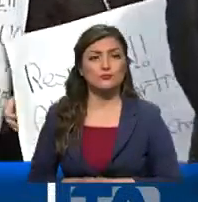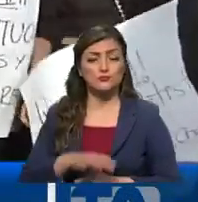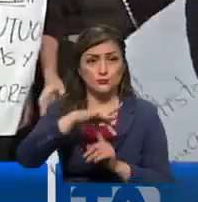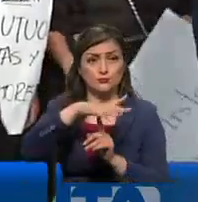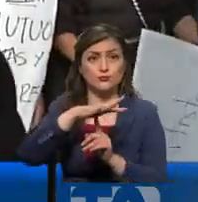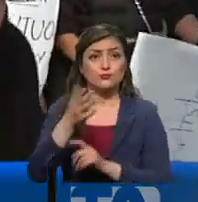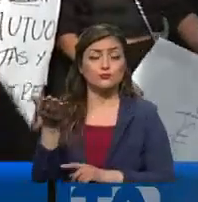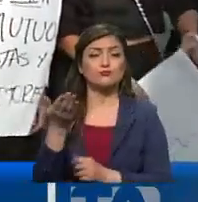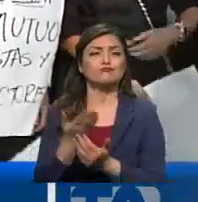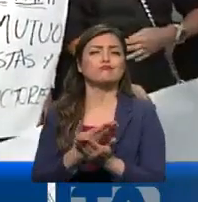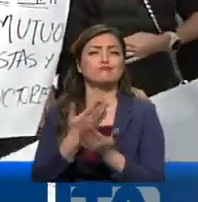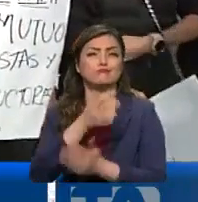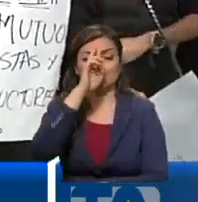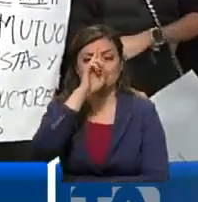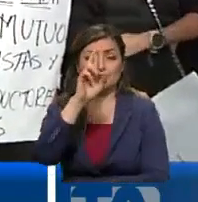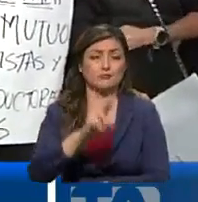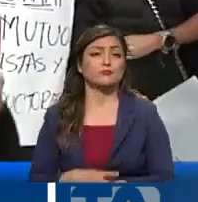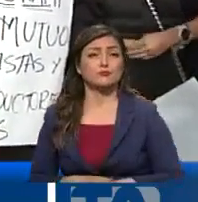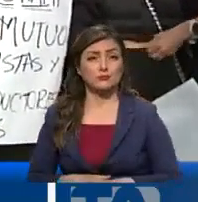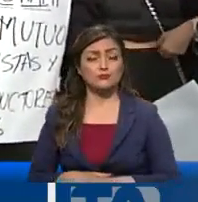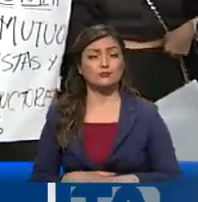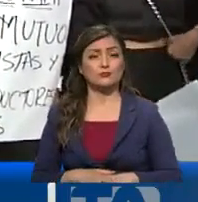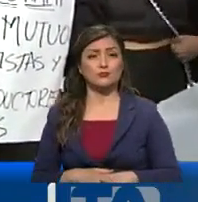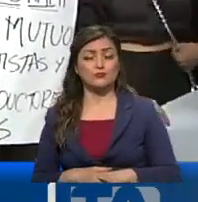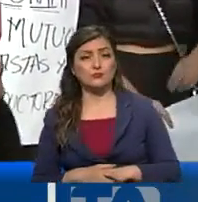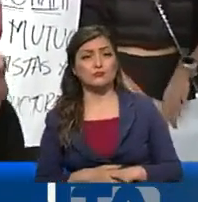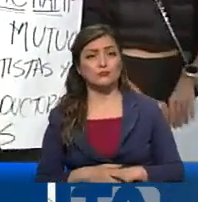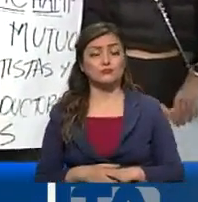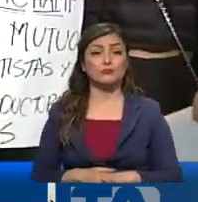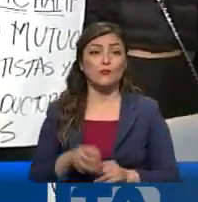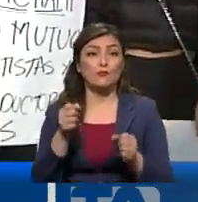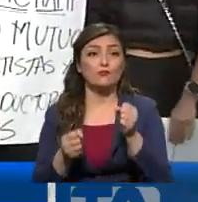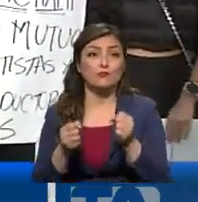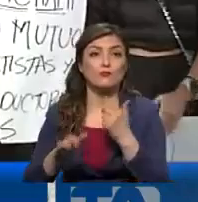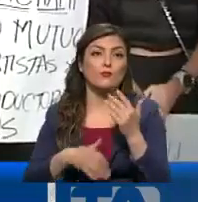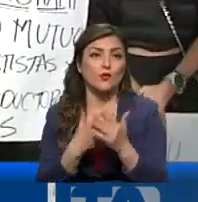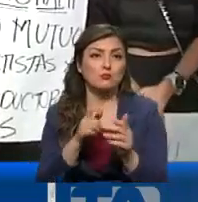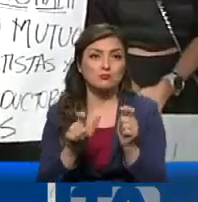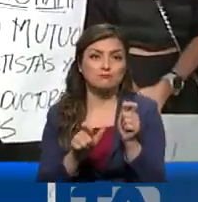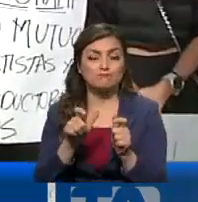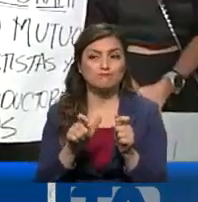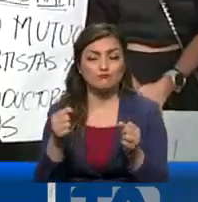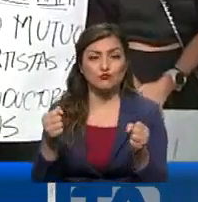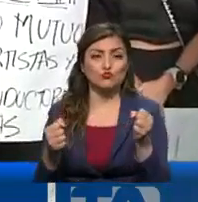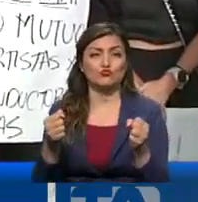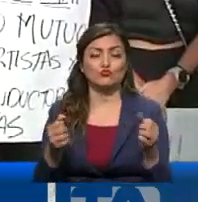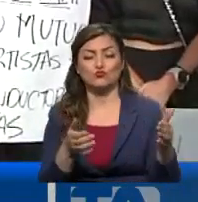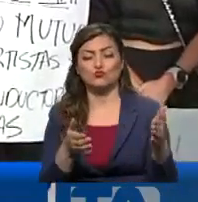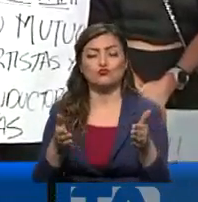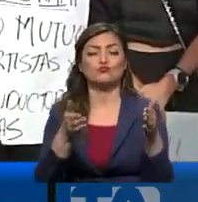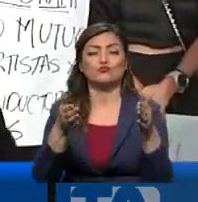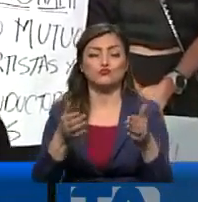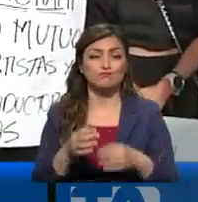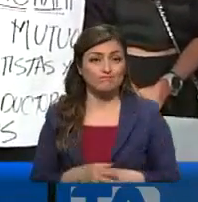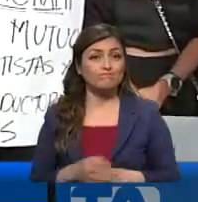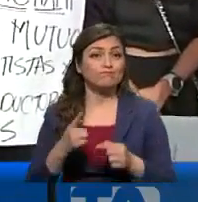Carolina. Ellos exigen respeto. Exigen respeto en las vías, exigen respeto a los conductores, a todas aquellas personas que transitan por las calles de la